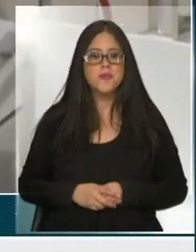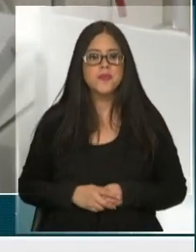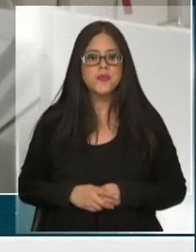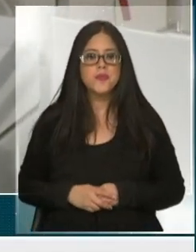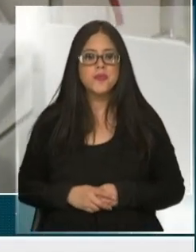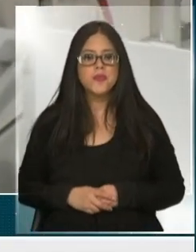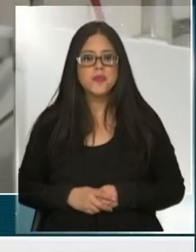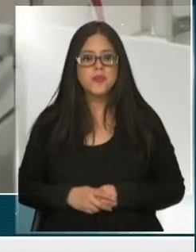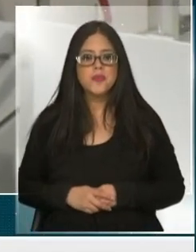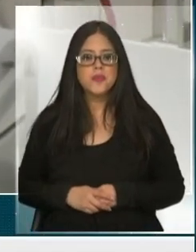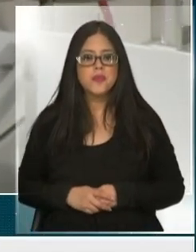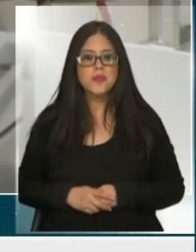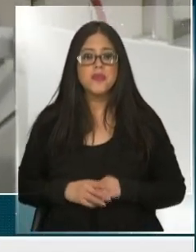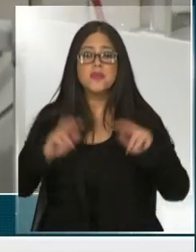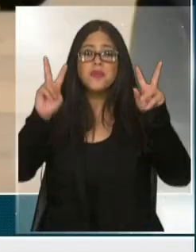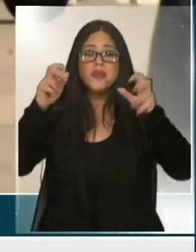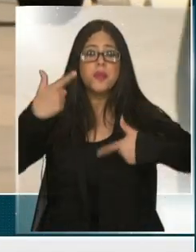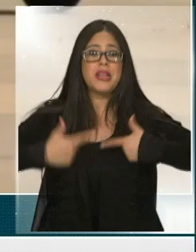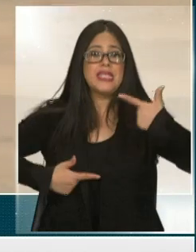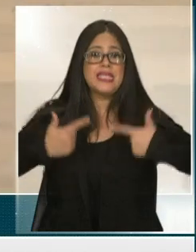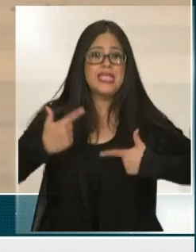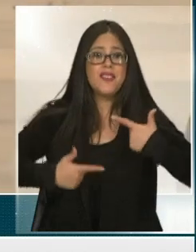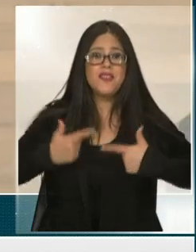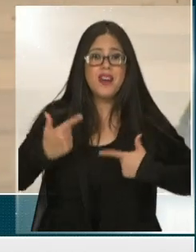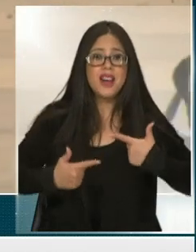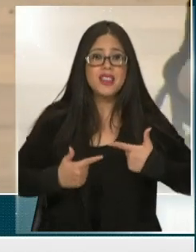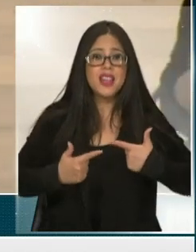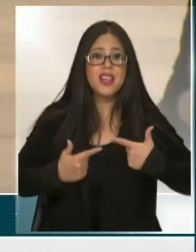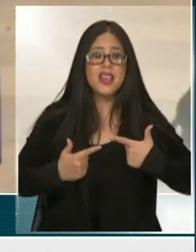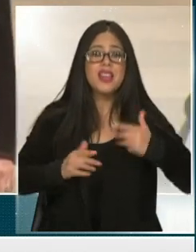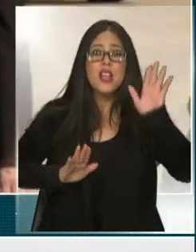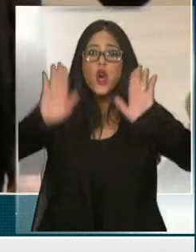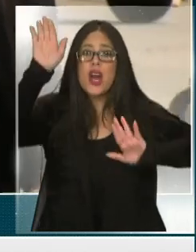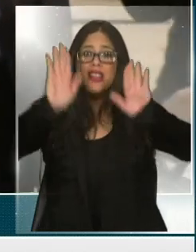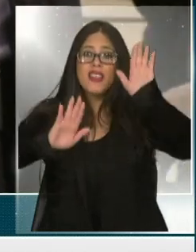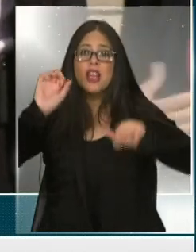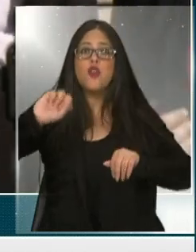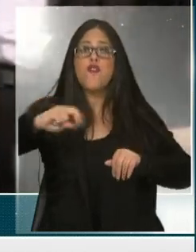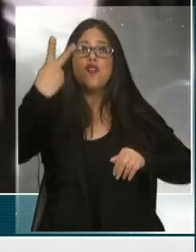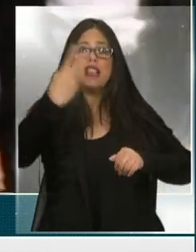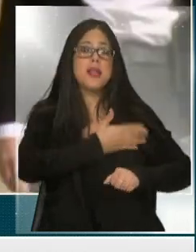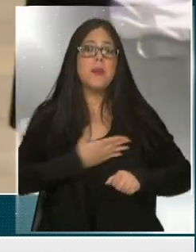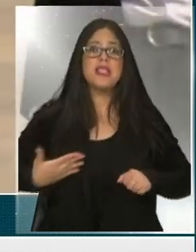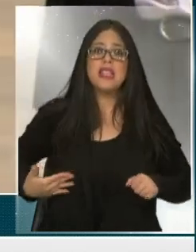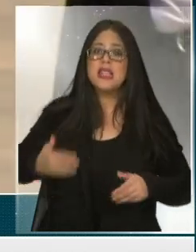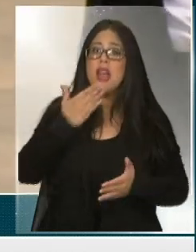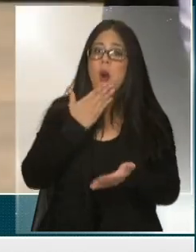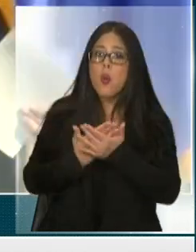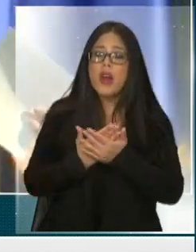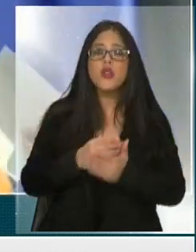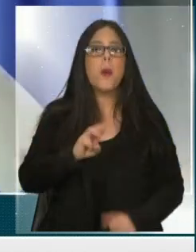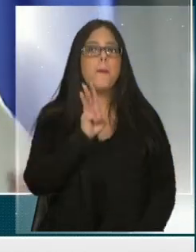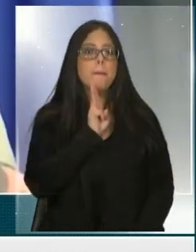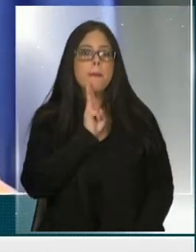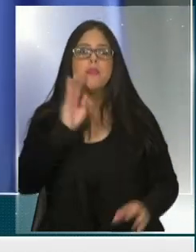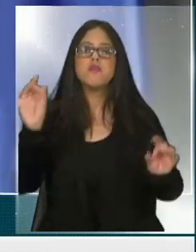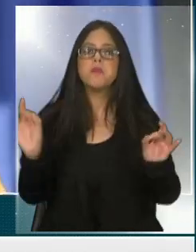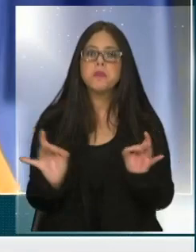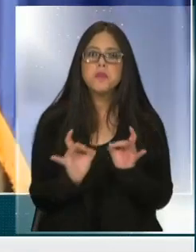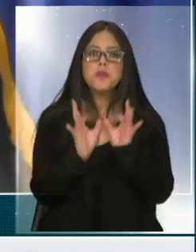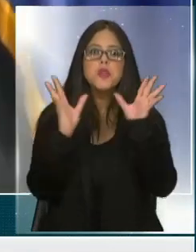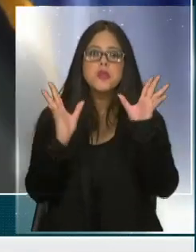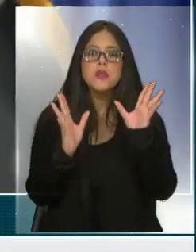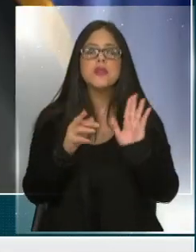En cuanto al debate de los candidatos a la vicepresidencia, se va a realizar el miércoles y podría haber